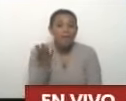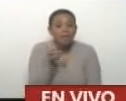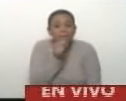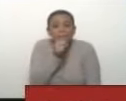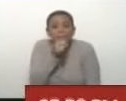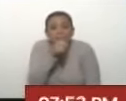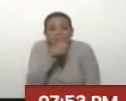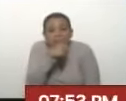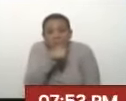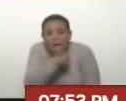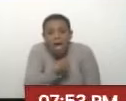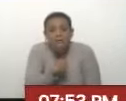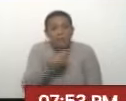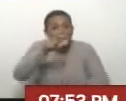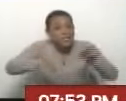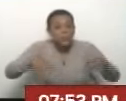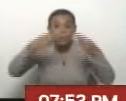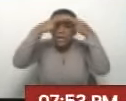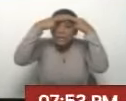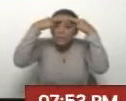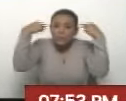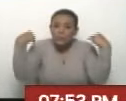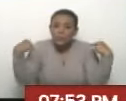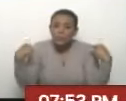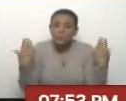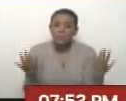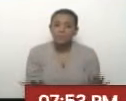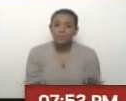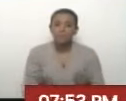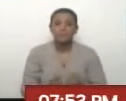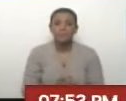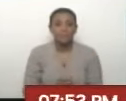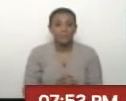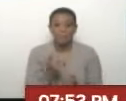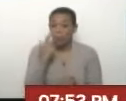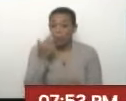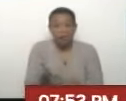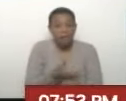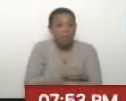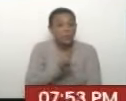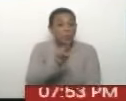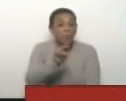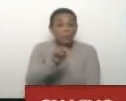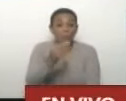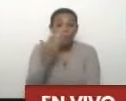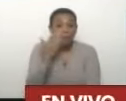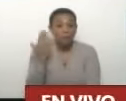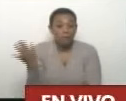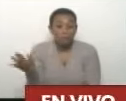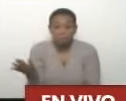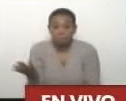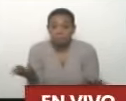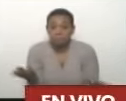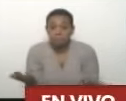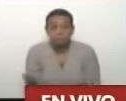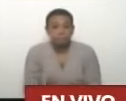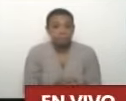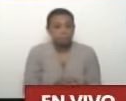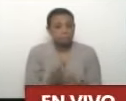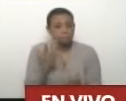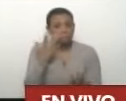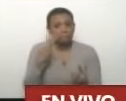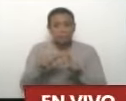ancianos, de civiles inocentes. Esto no se veía realmente. Es una